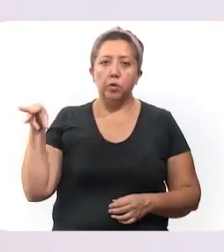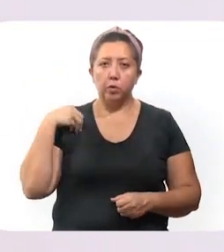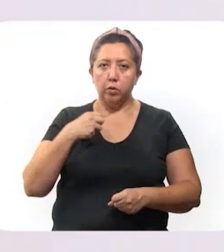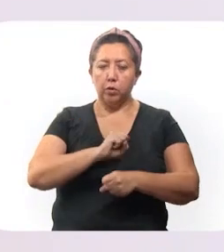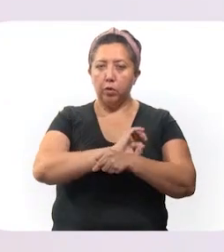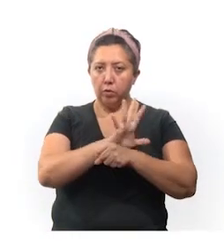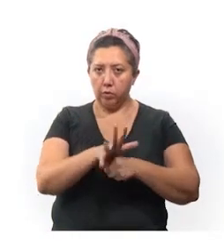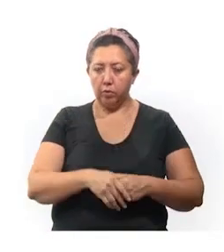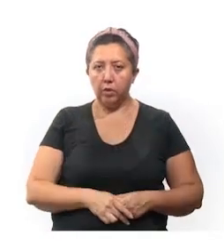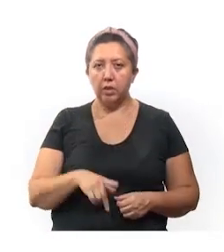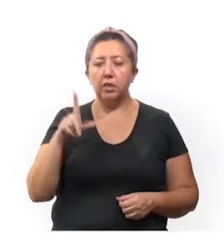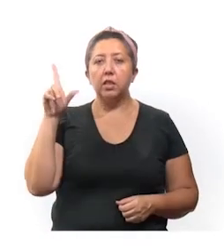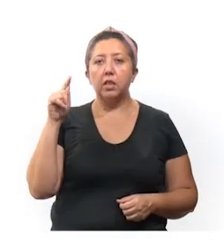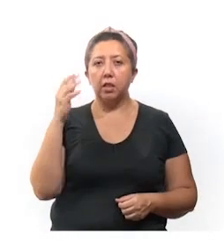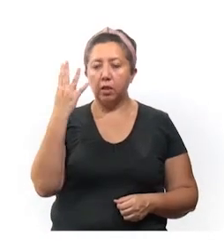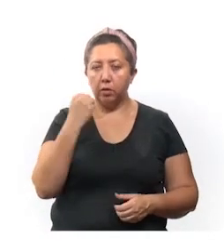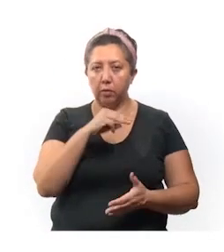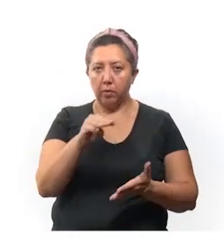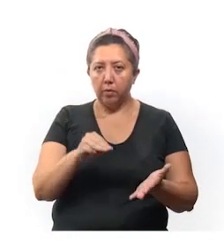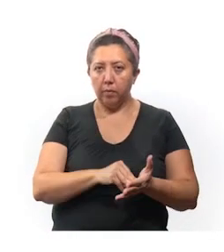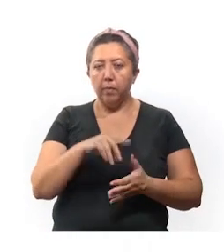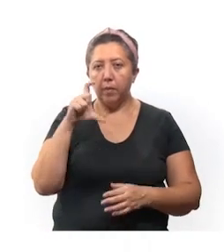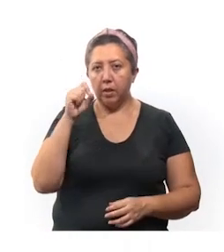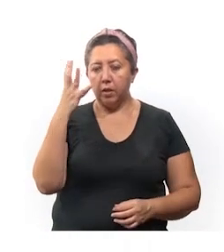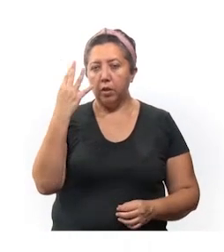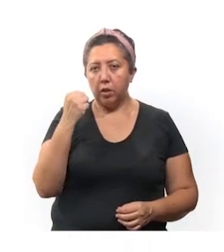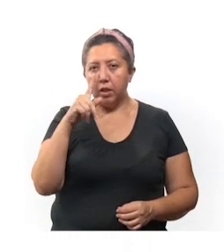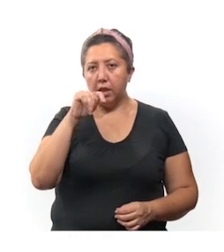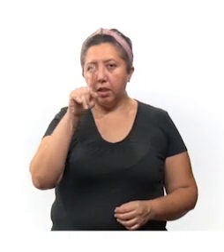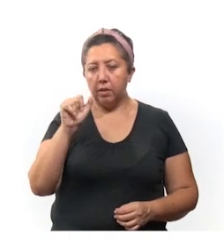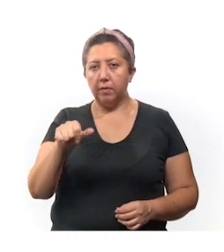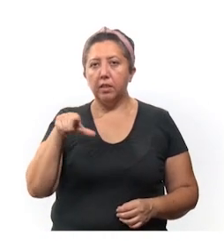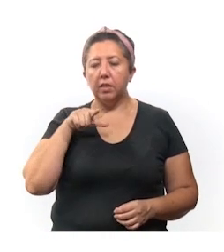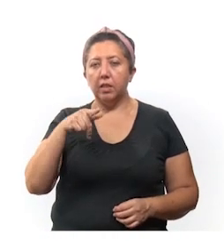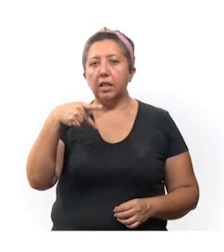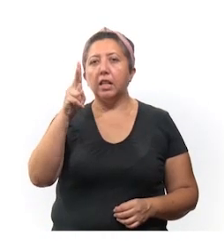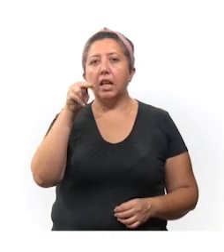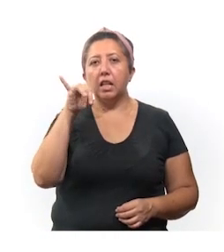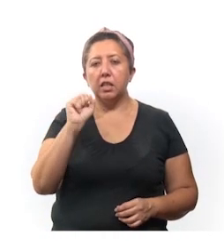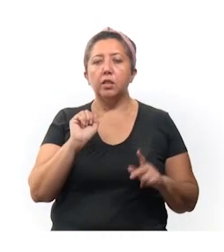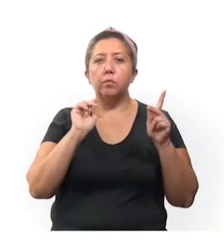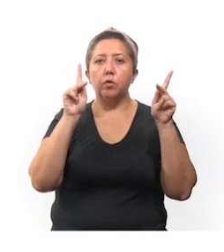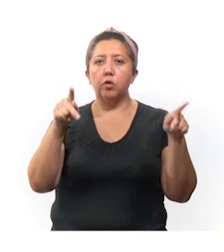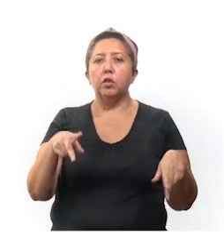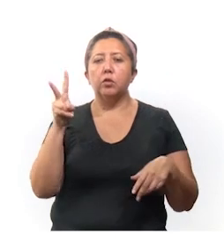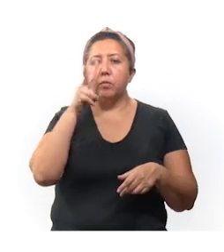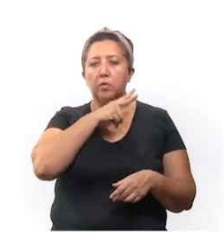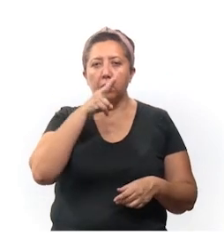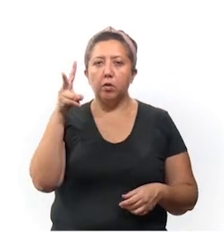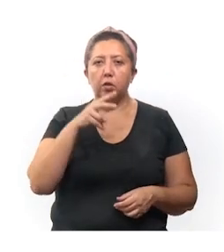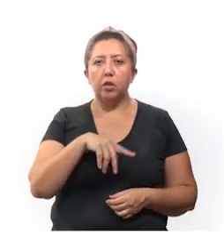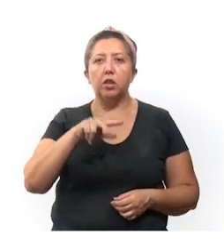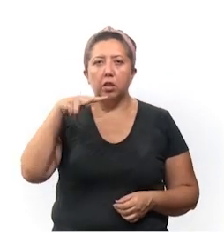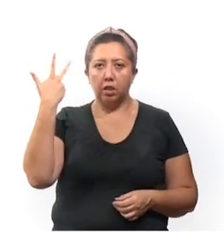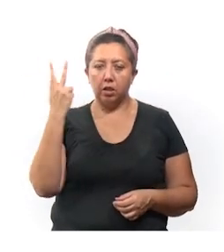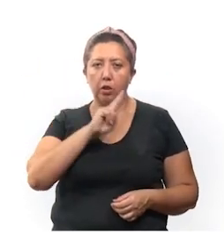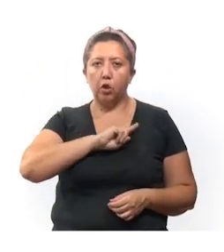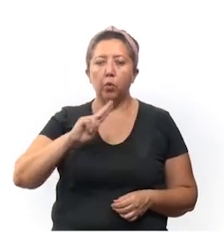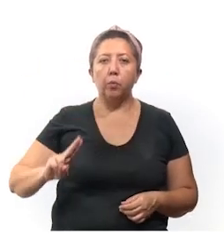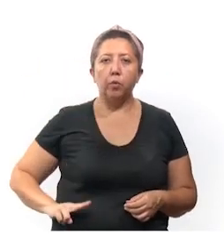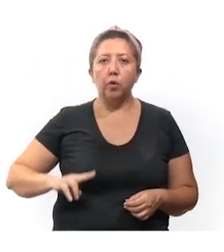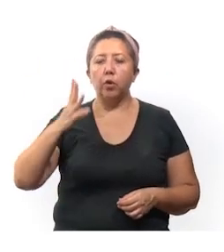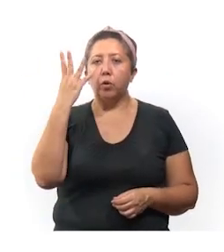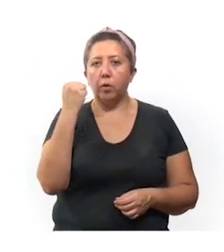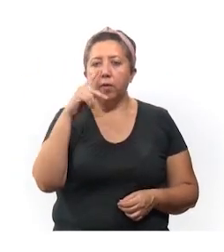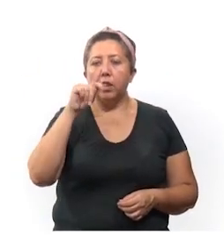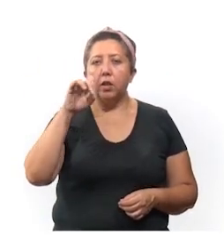de coronavirus, 79 en Mérida, 29 en Tizimín, 17 en Canacín, Progreso y Valladolid, 13 en Humán, 9